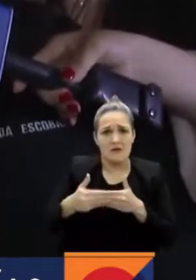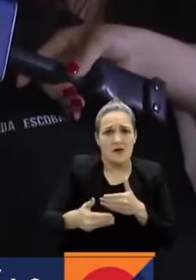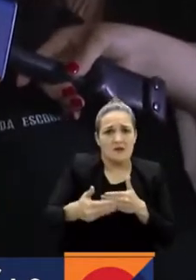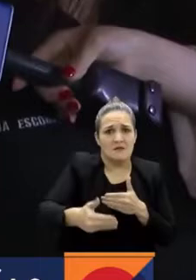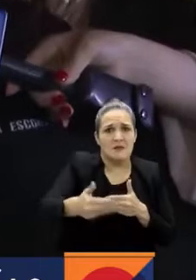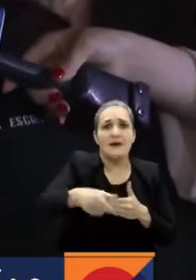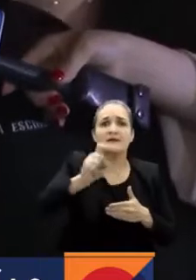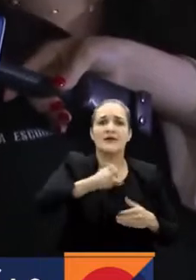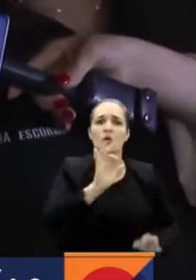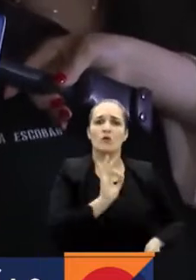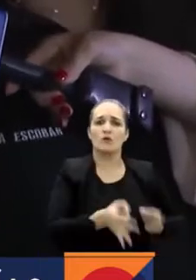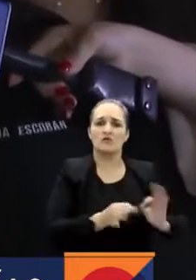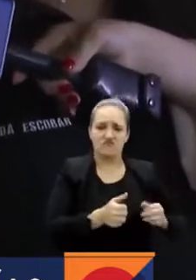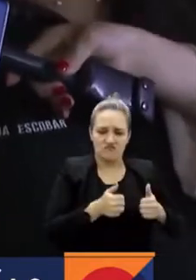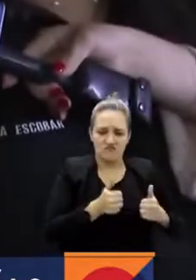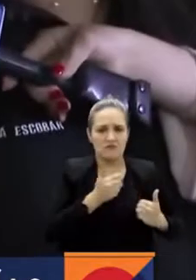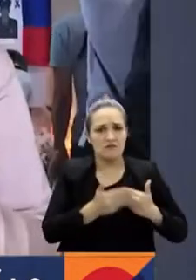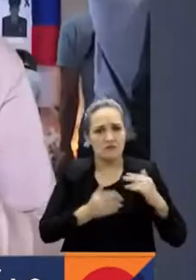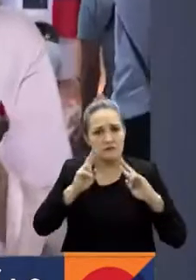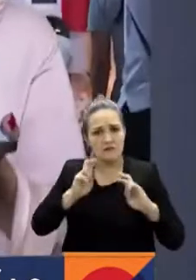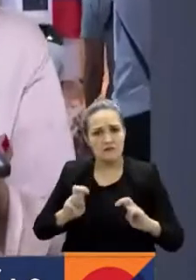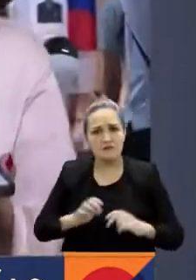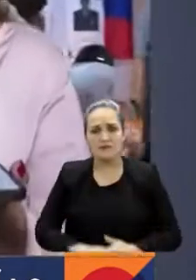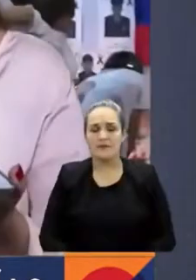una justicia.